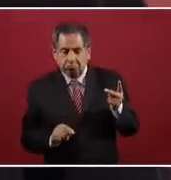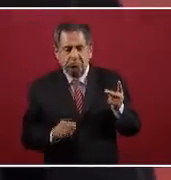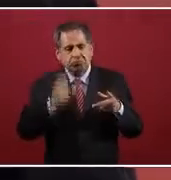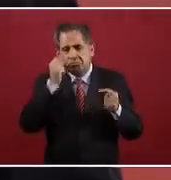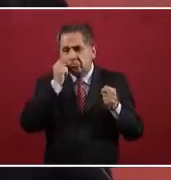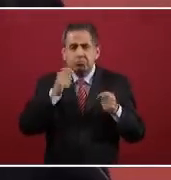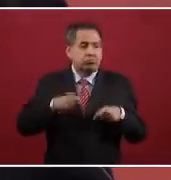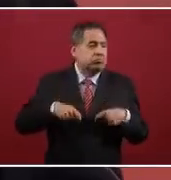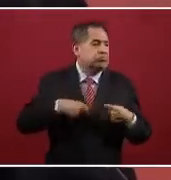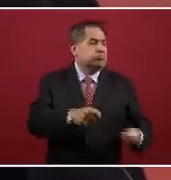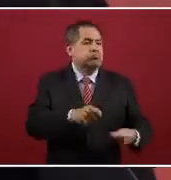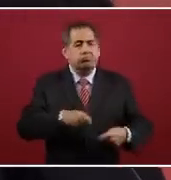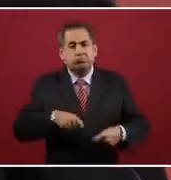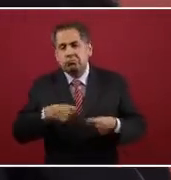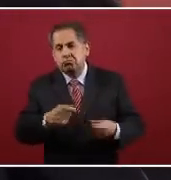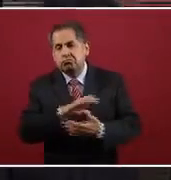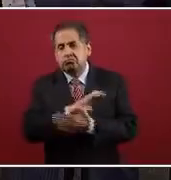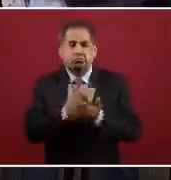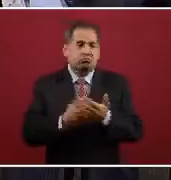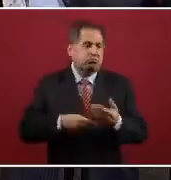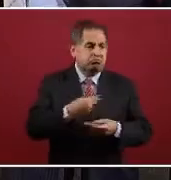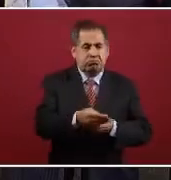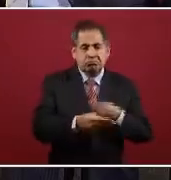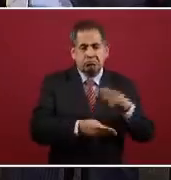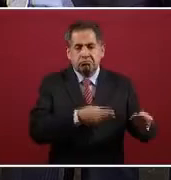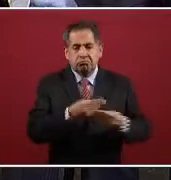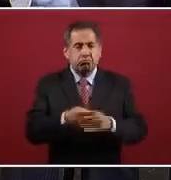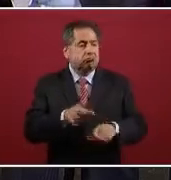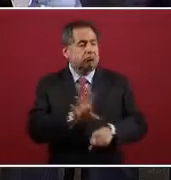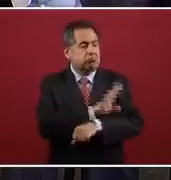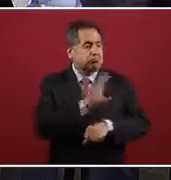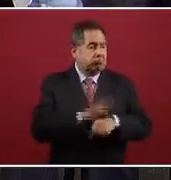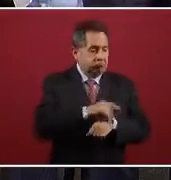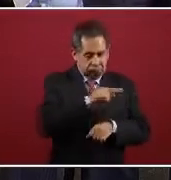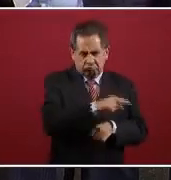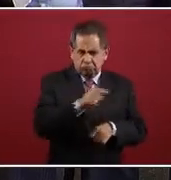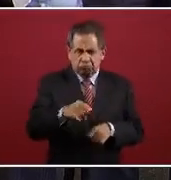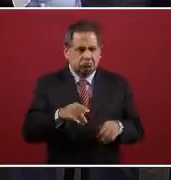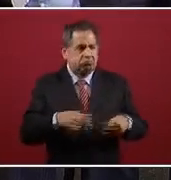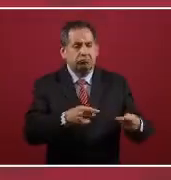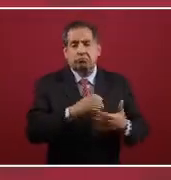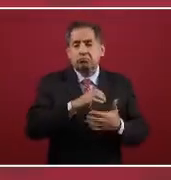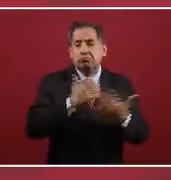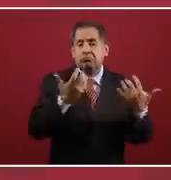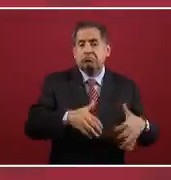entregar contratos de generación de energía eléctrica a empresas